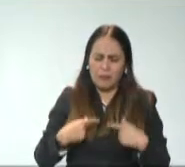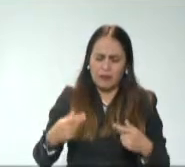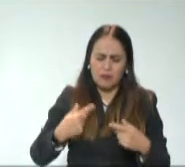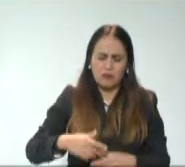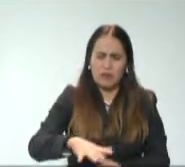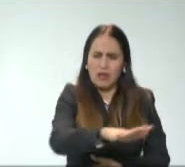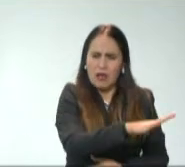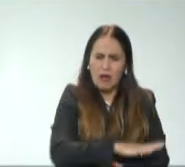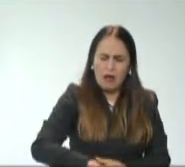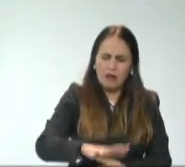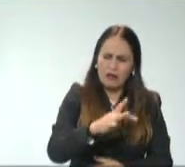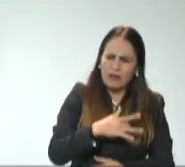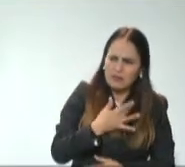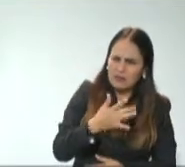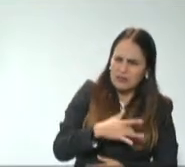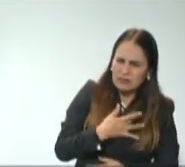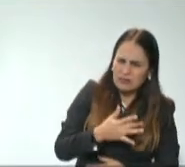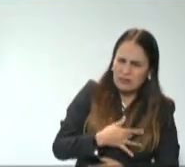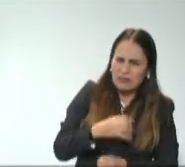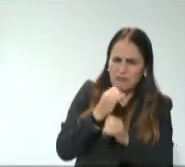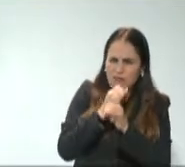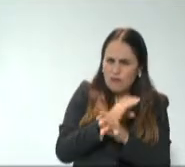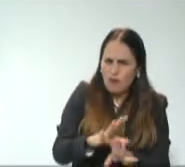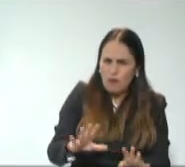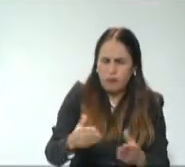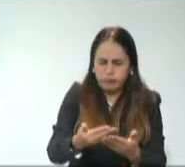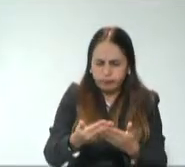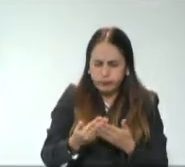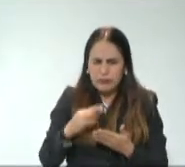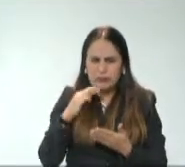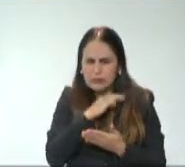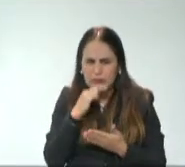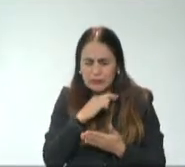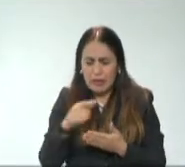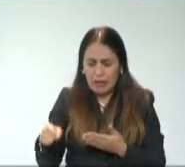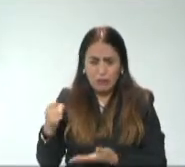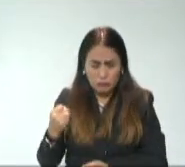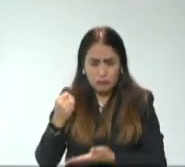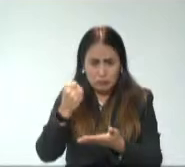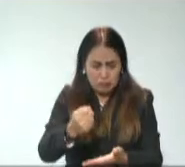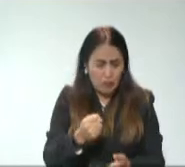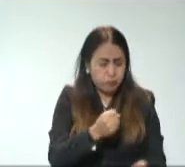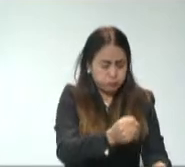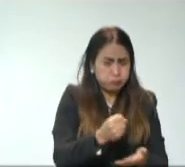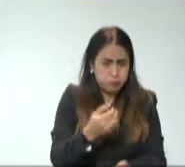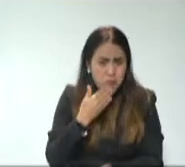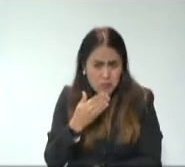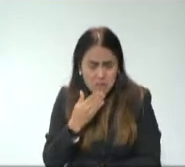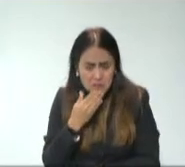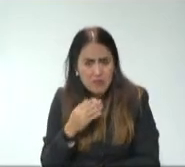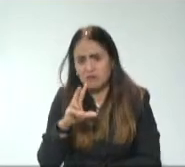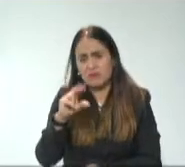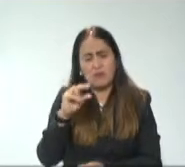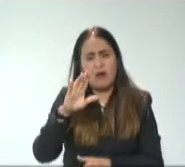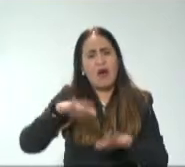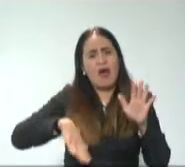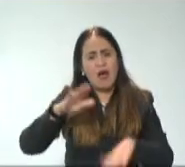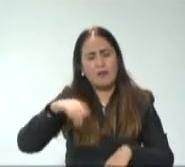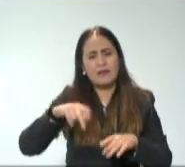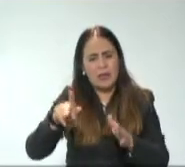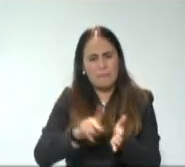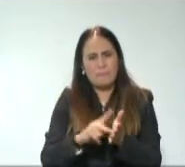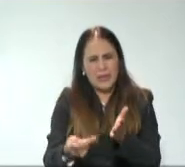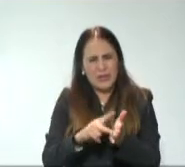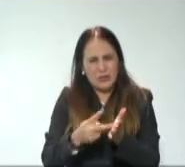o o la información mediática que no se está cumpliendo y que de repente nos enteramos de casos que el periodismo de